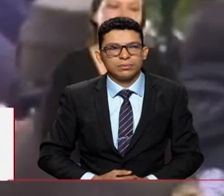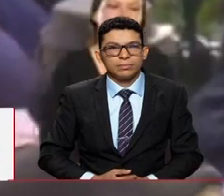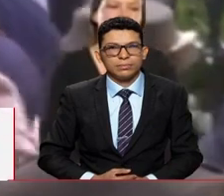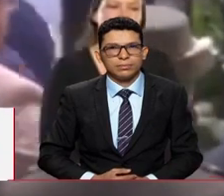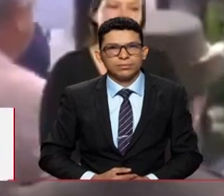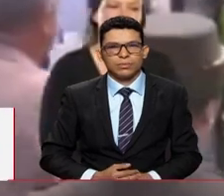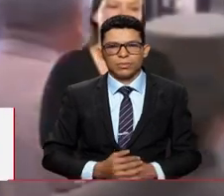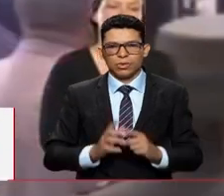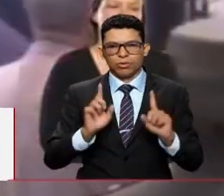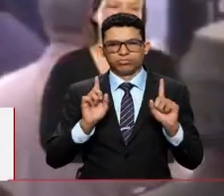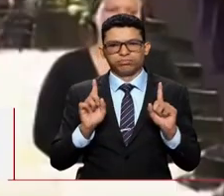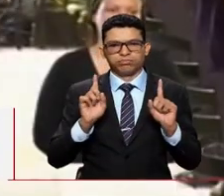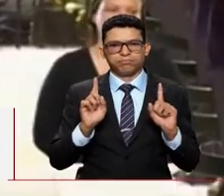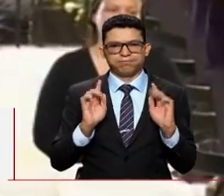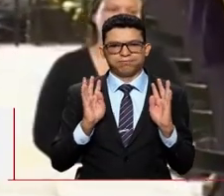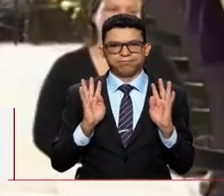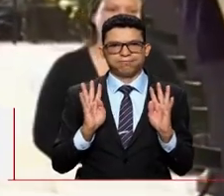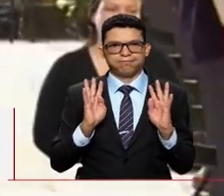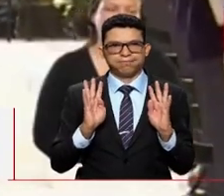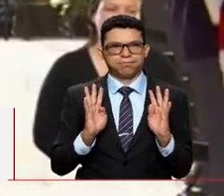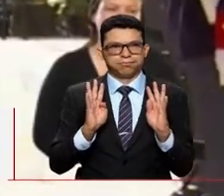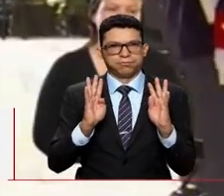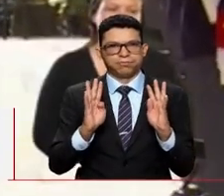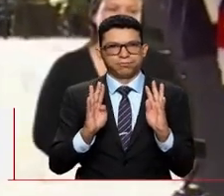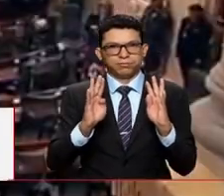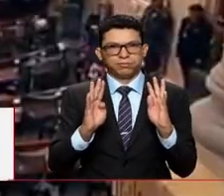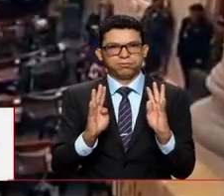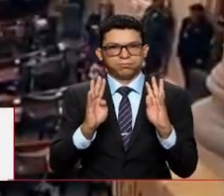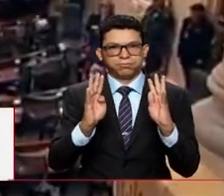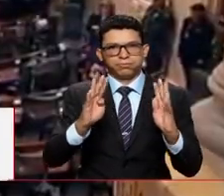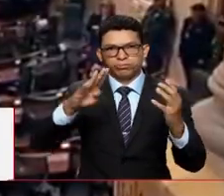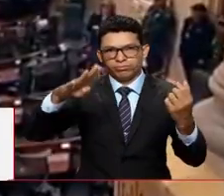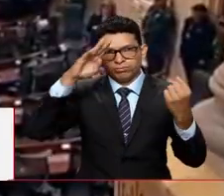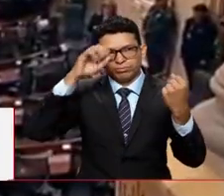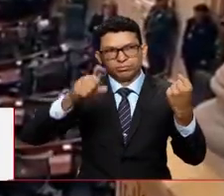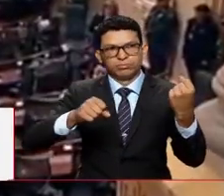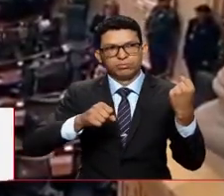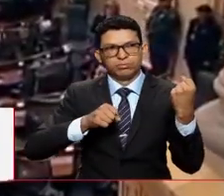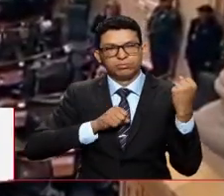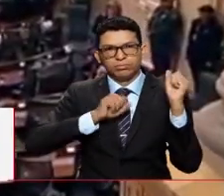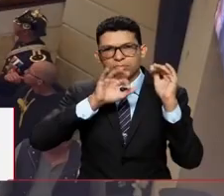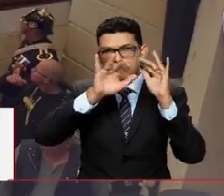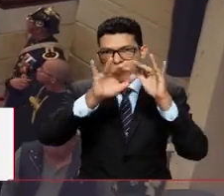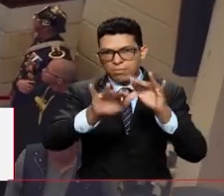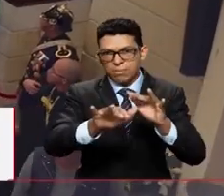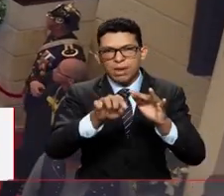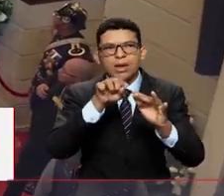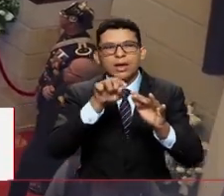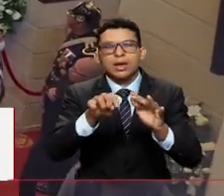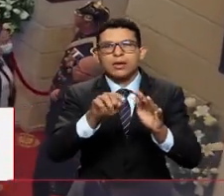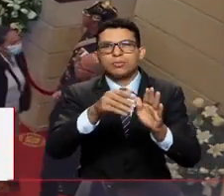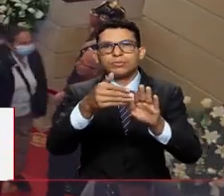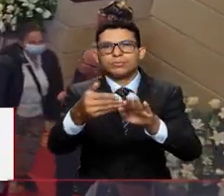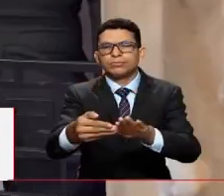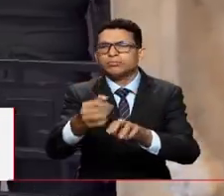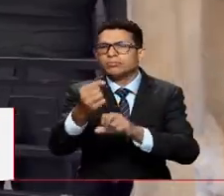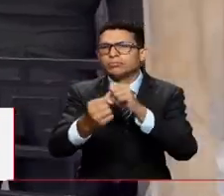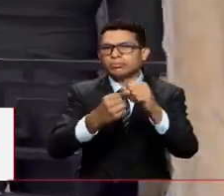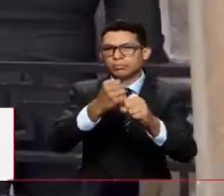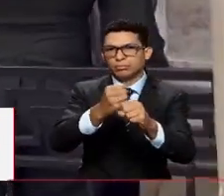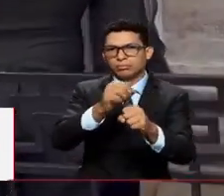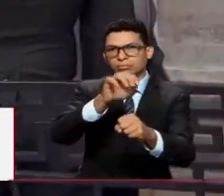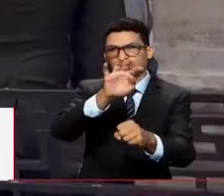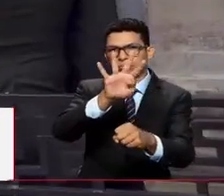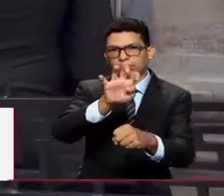con una corta y muy sentida ceremonia quedó instalada la cámara ardiente en la que estará Botero quien falleció a los 91